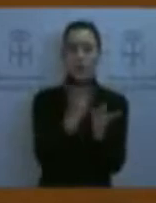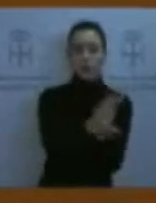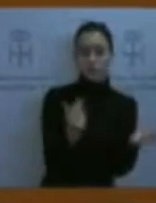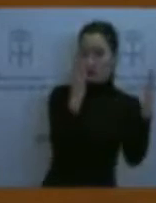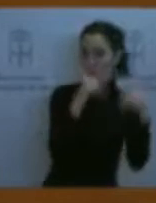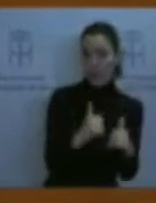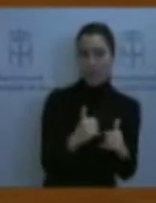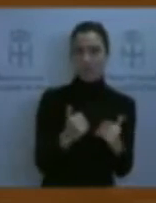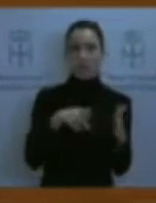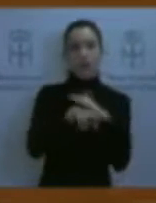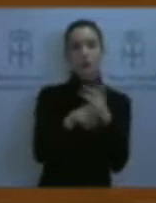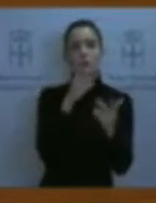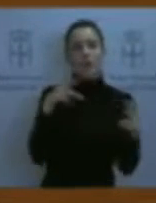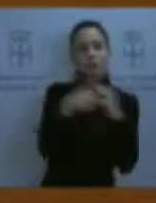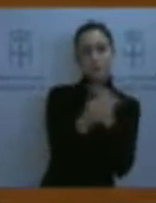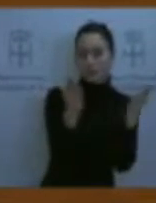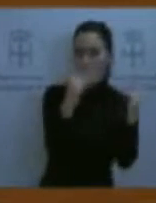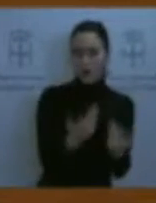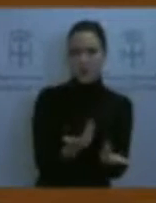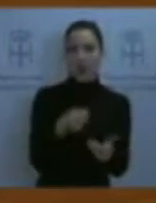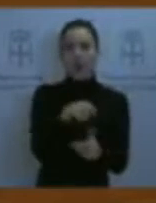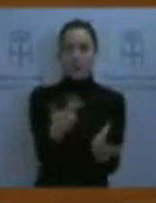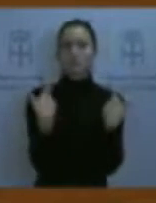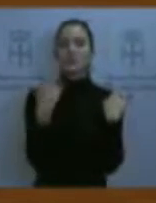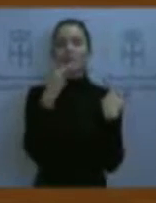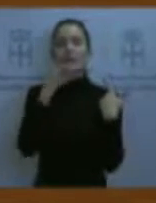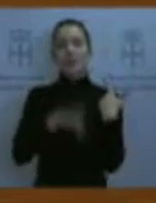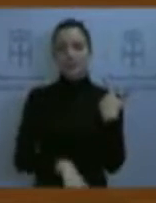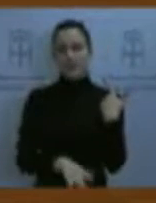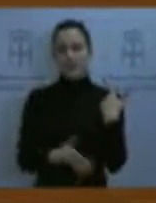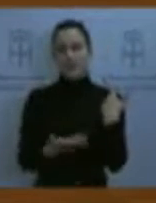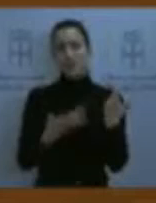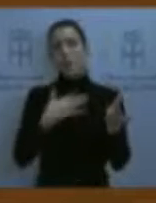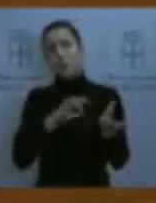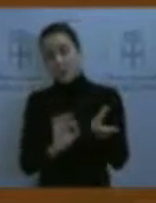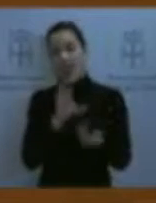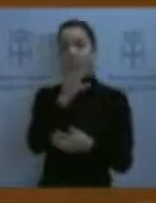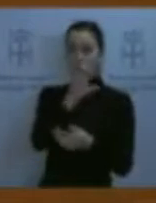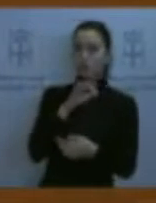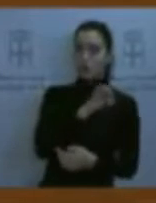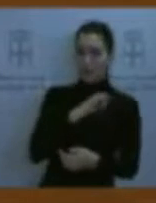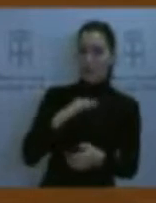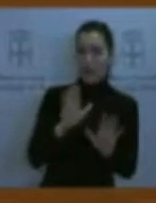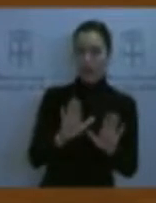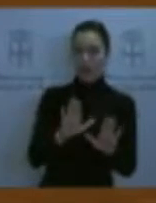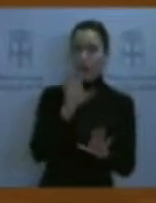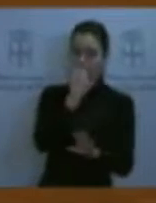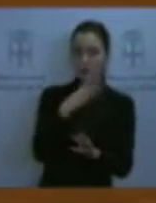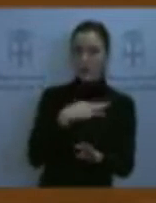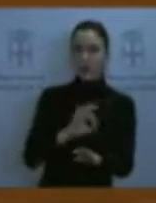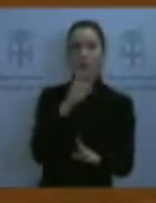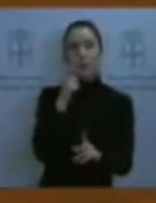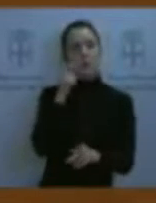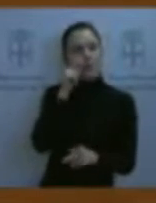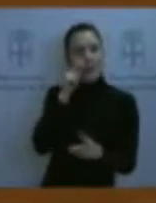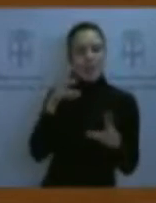responsabilidad probablemente sí sea más en el ámbito autonómico, el escatimar en vigilancia, y algo que creemos que es absurdo,